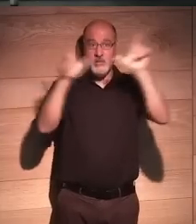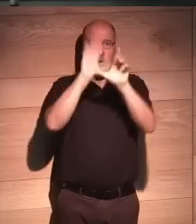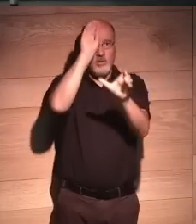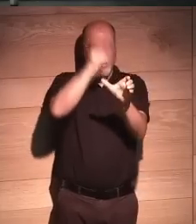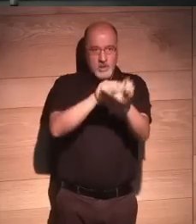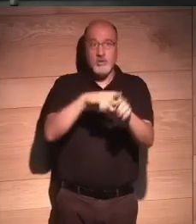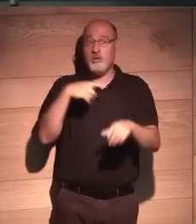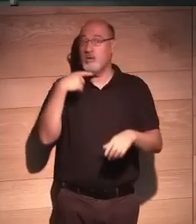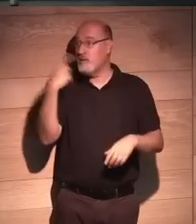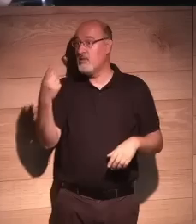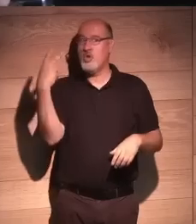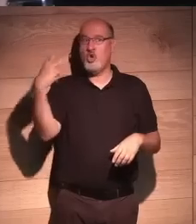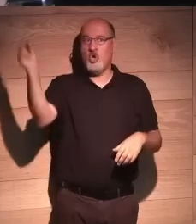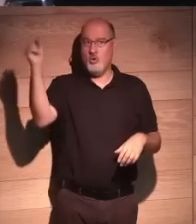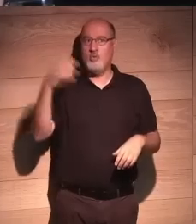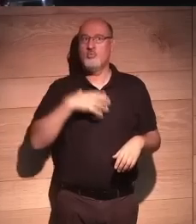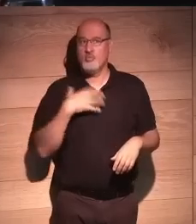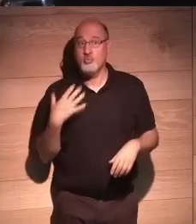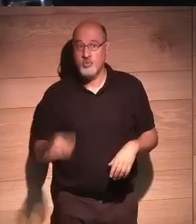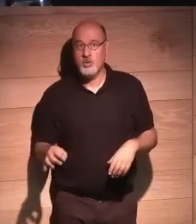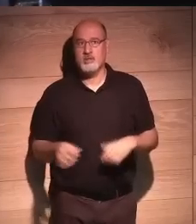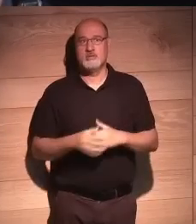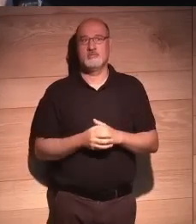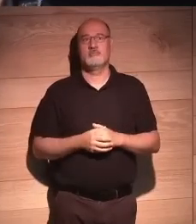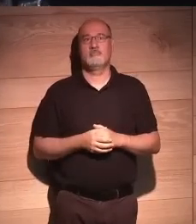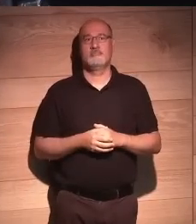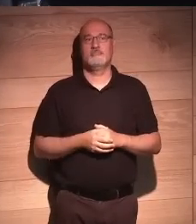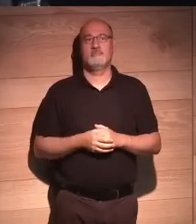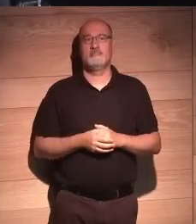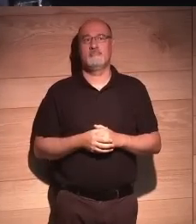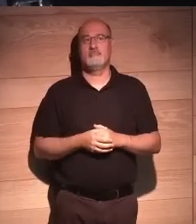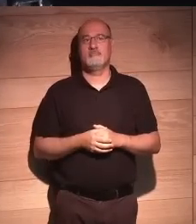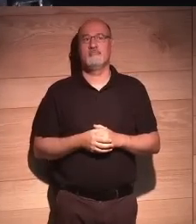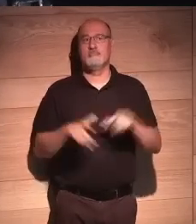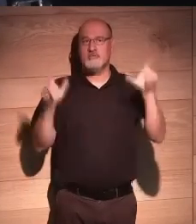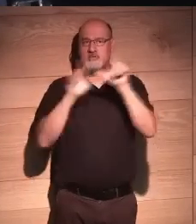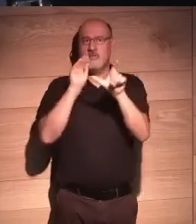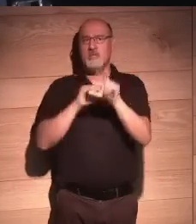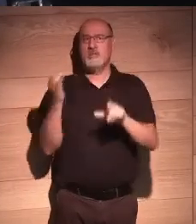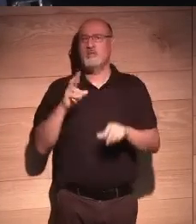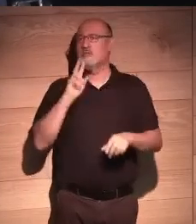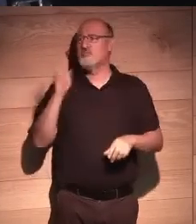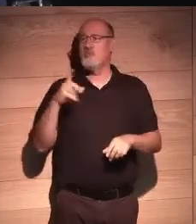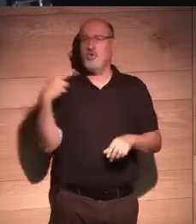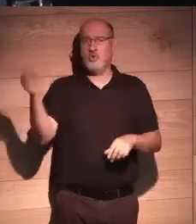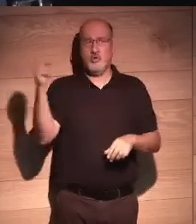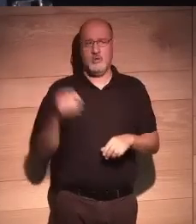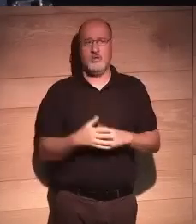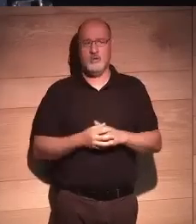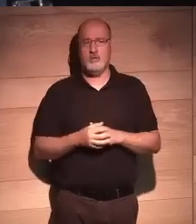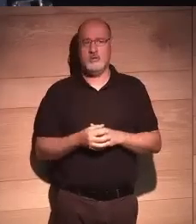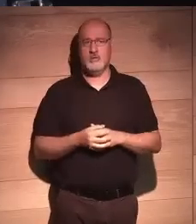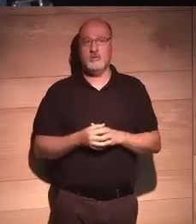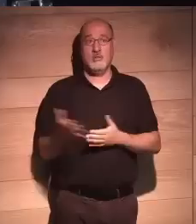También está pidiendo Mármol. En televisión se puede decir no. Sí. No, en televisión hay que decir no. Vale. Hay que decir no a muchas cosas.